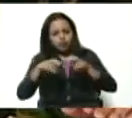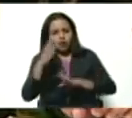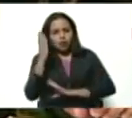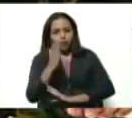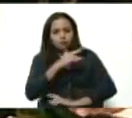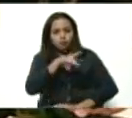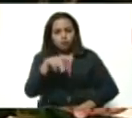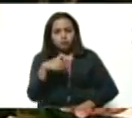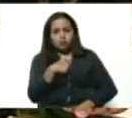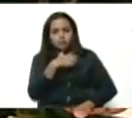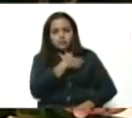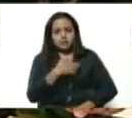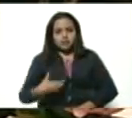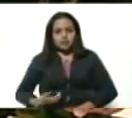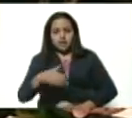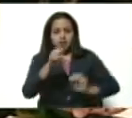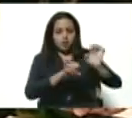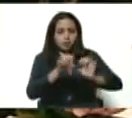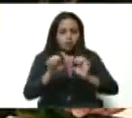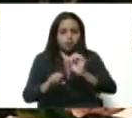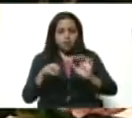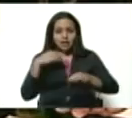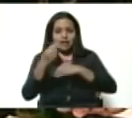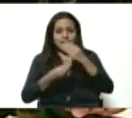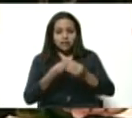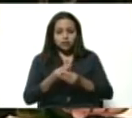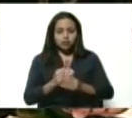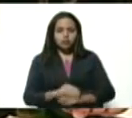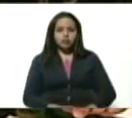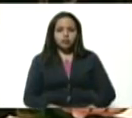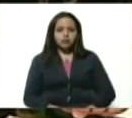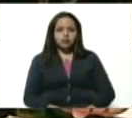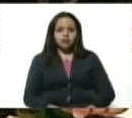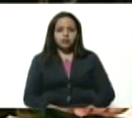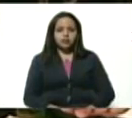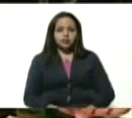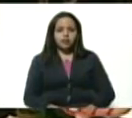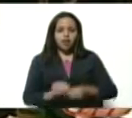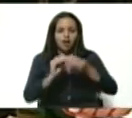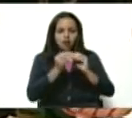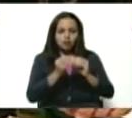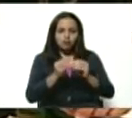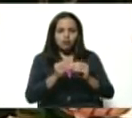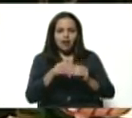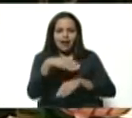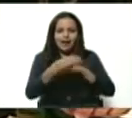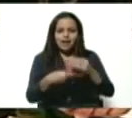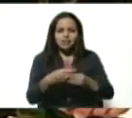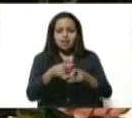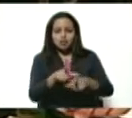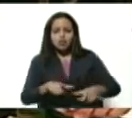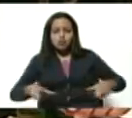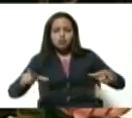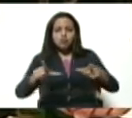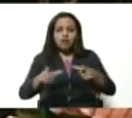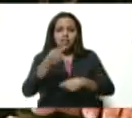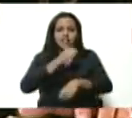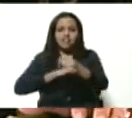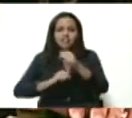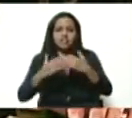todos estos análisis y diagnóstico nos han llevado a la creación de las zonas operativas defensa integral temporales